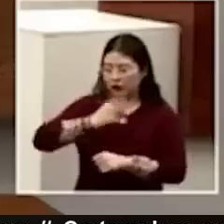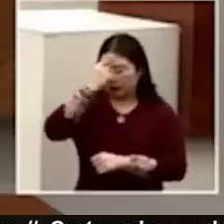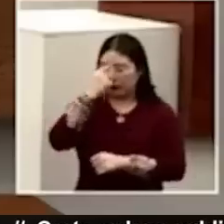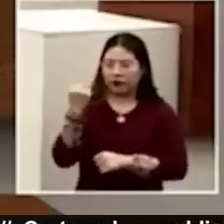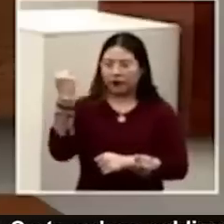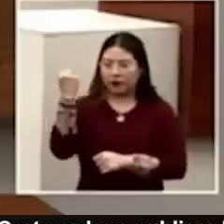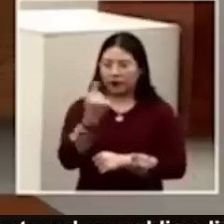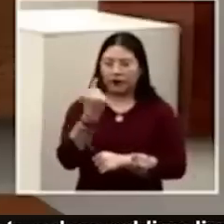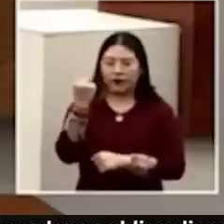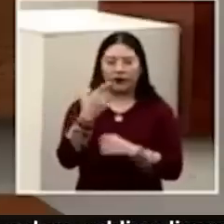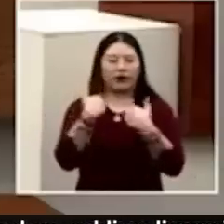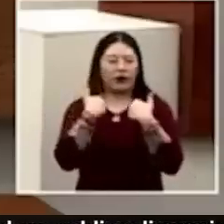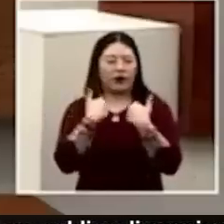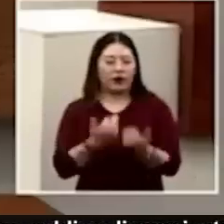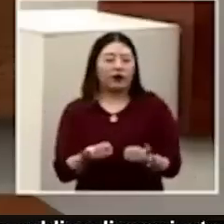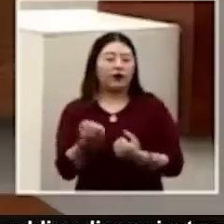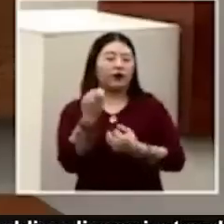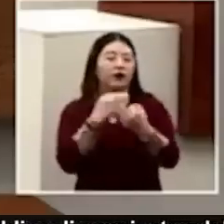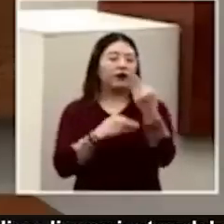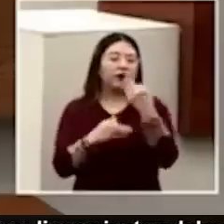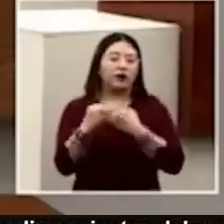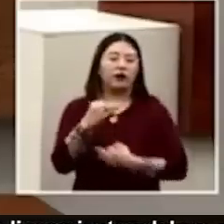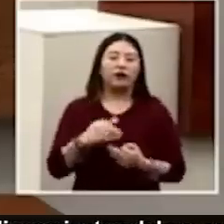atendiendo una instrucción absurda